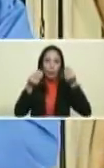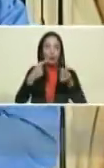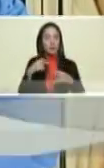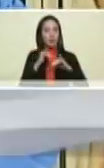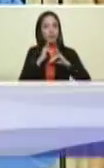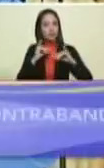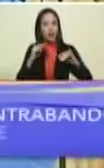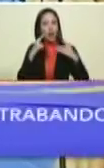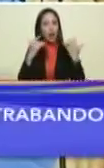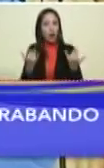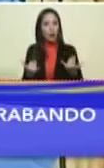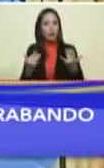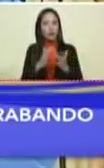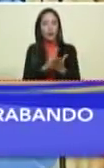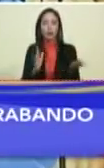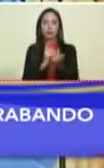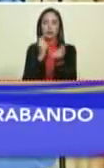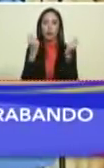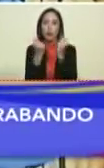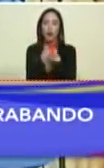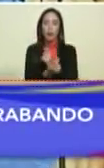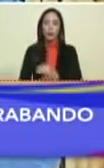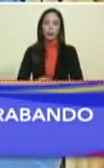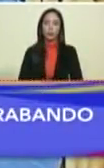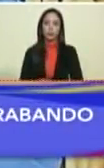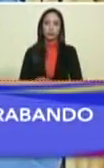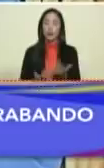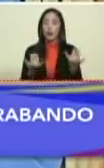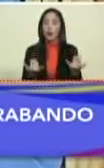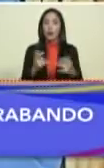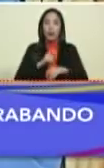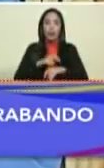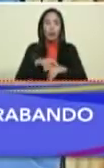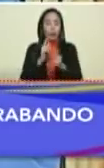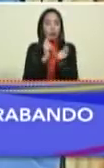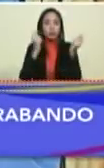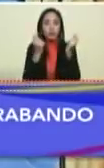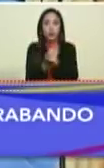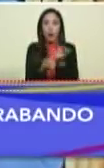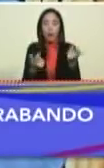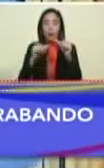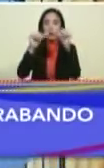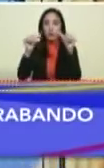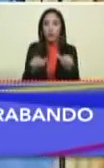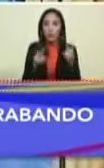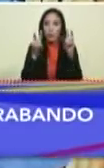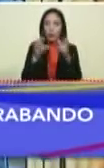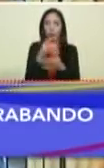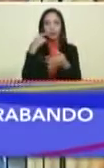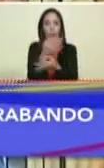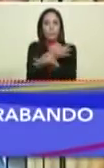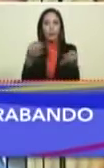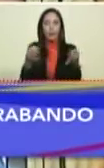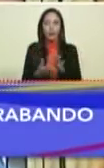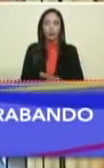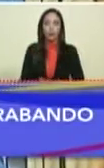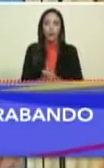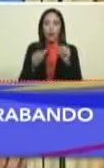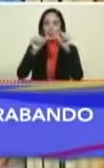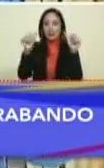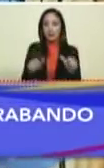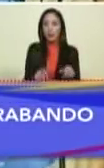llegado a buena hora, en buen momento, el sistema perfecto, protegido desde el punto de